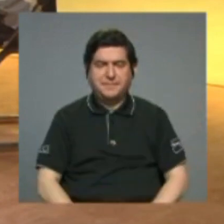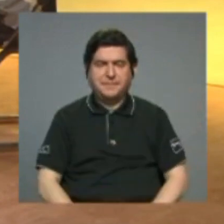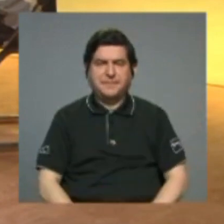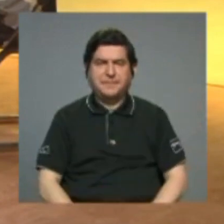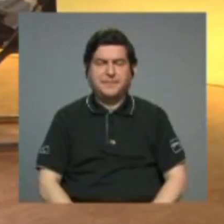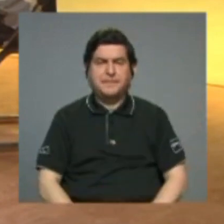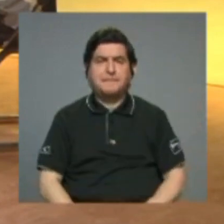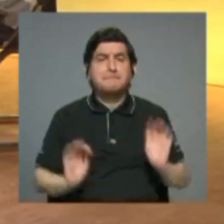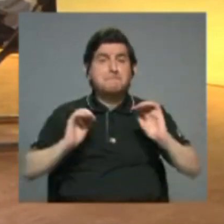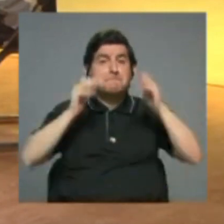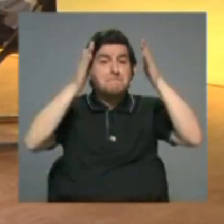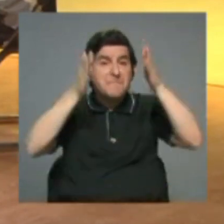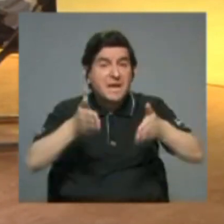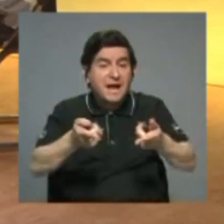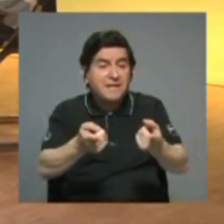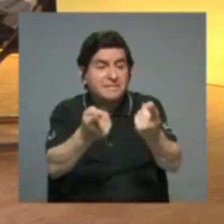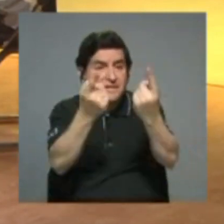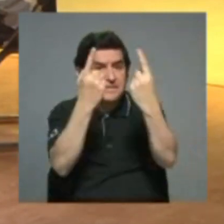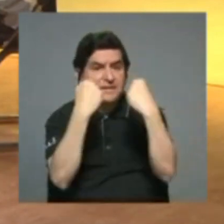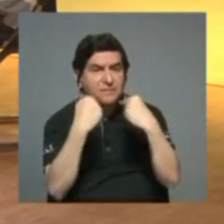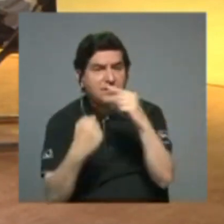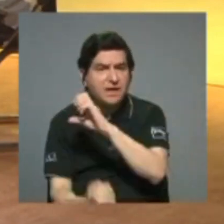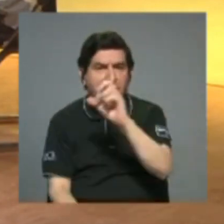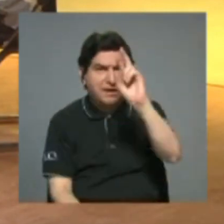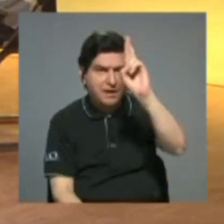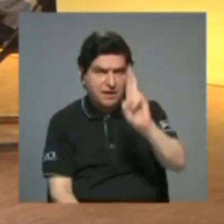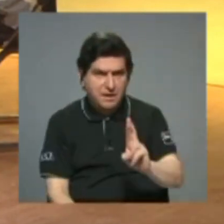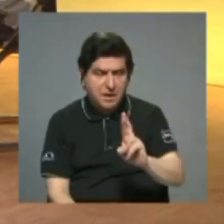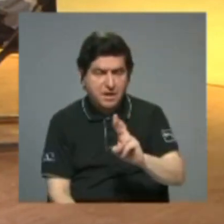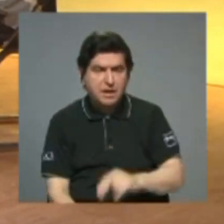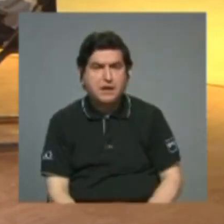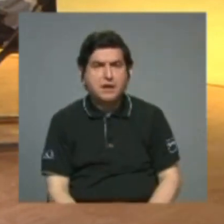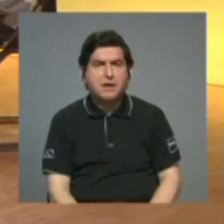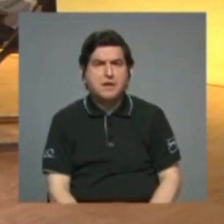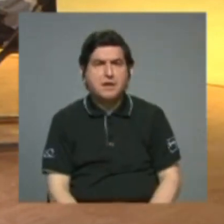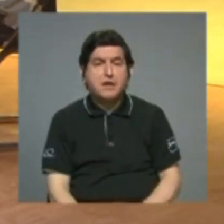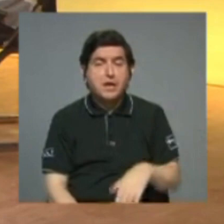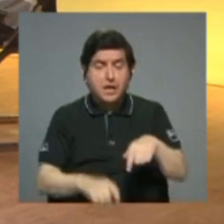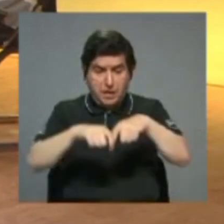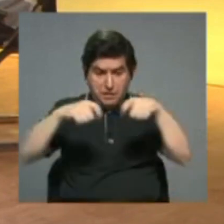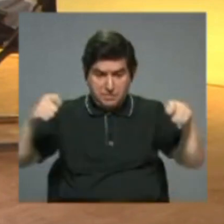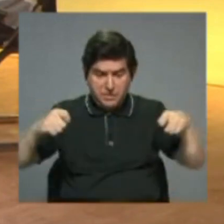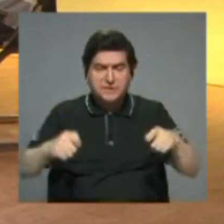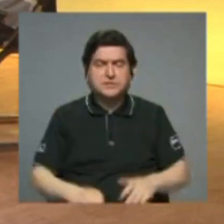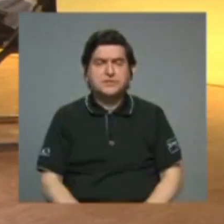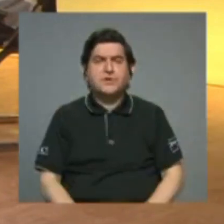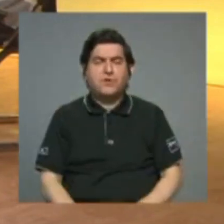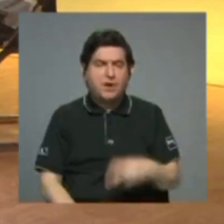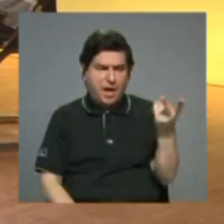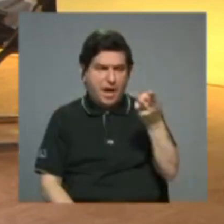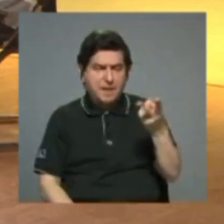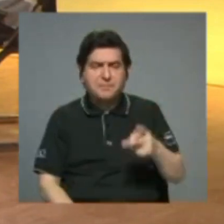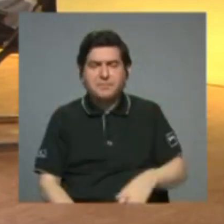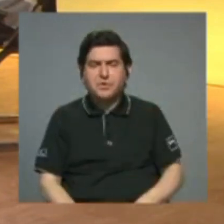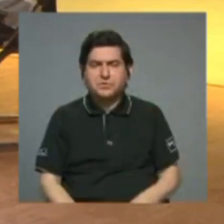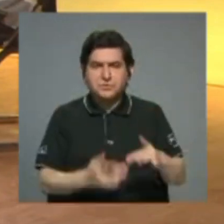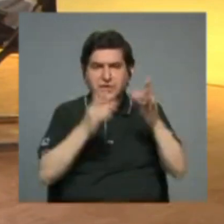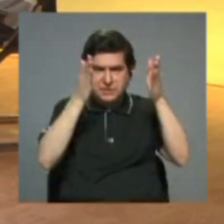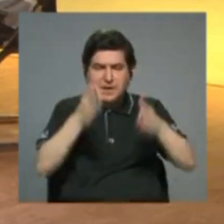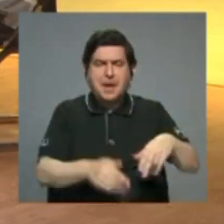Los migrantes hacia Costa Rica, y pudieron hacer la medición Vargas y Monge,